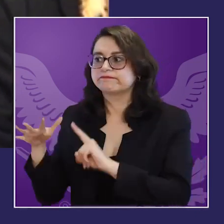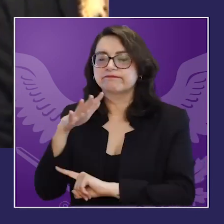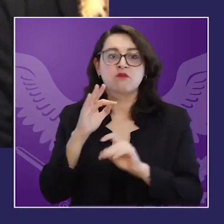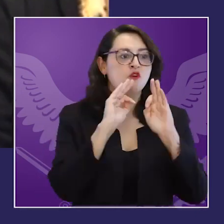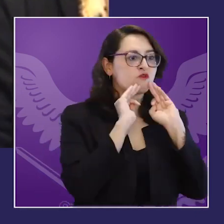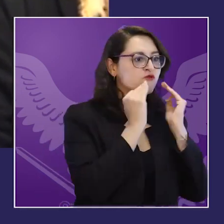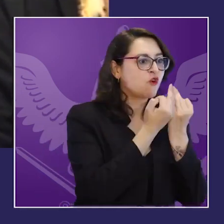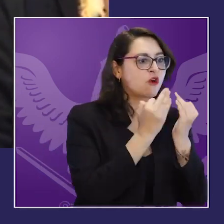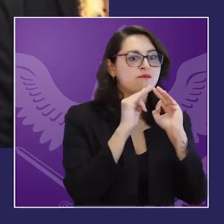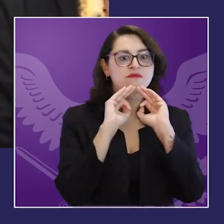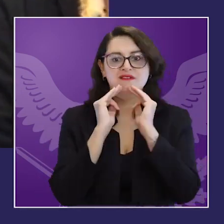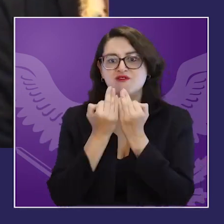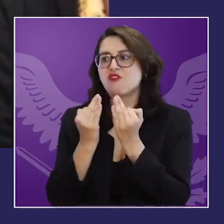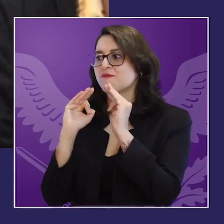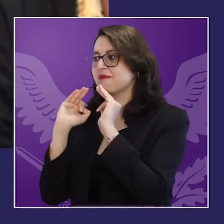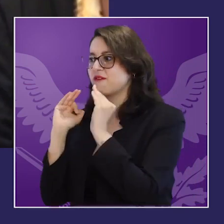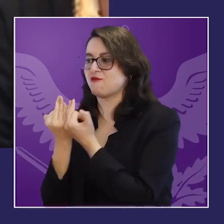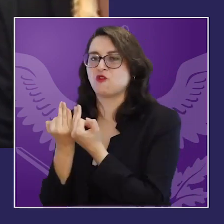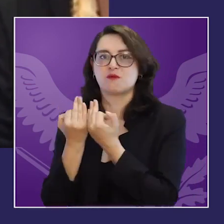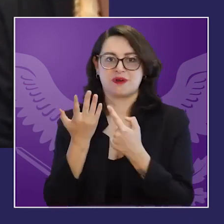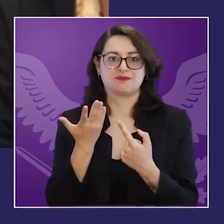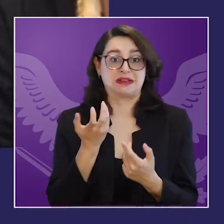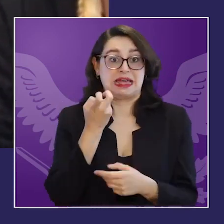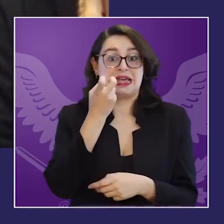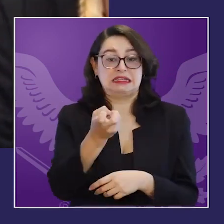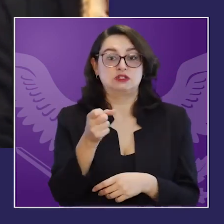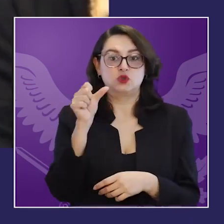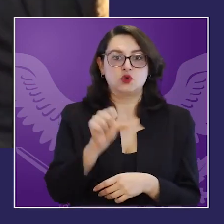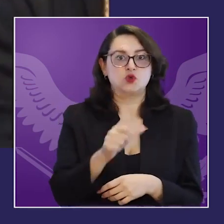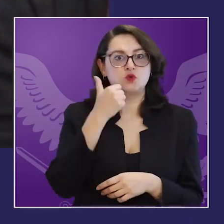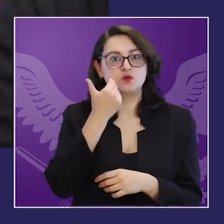queríamos presentar. Pero esta mañana hablábamos de